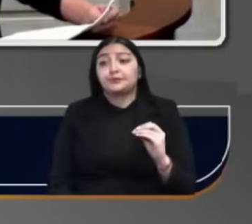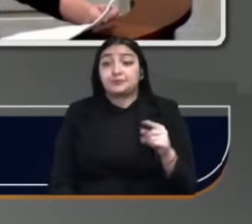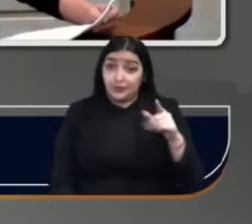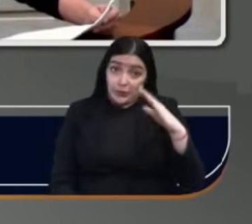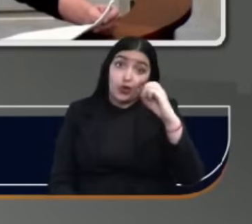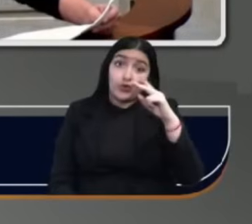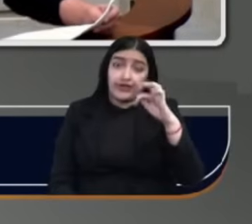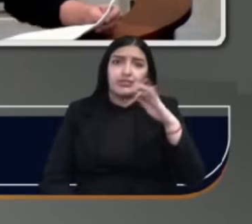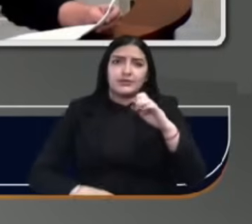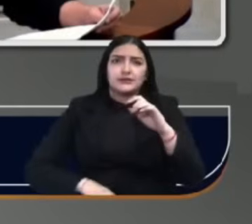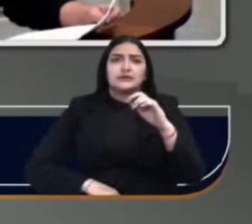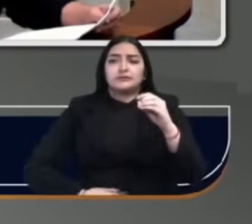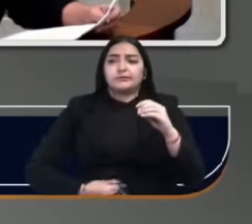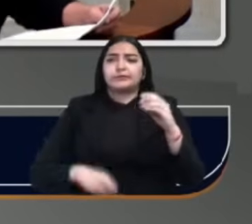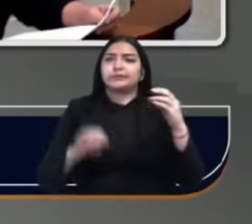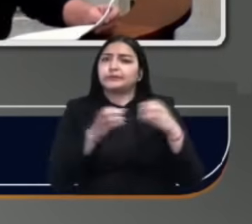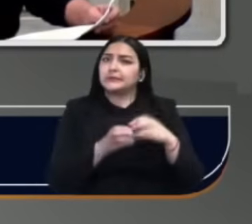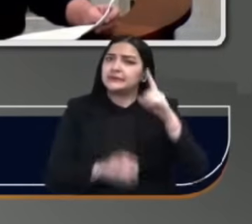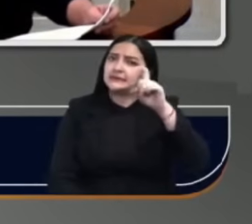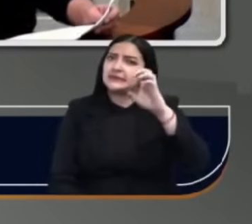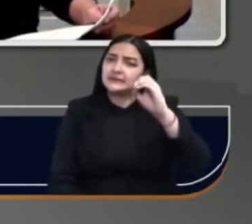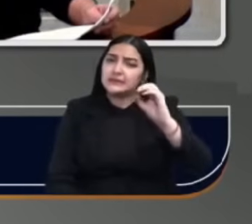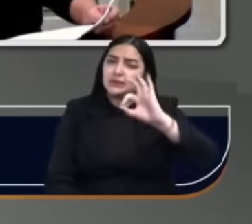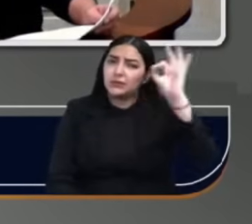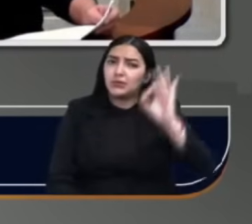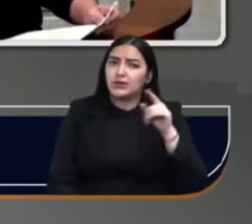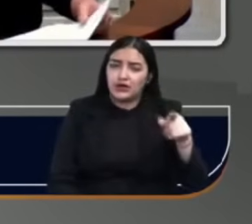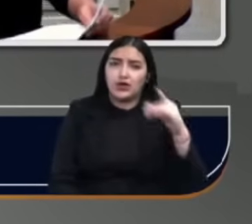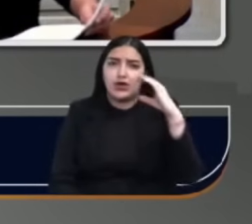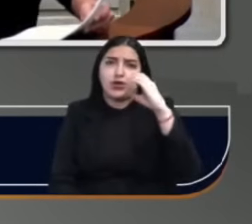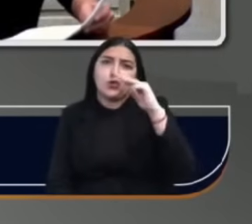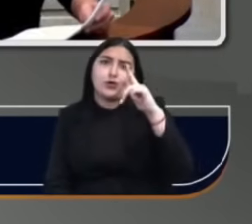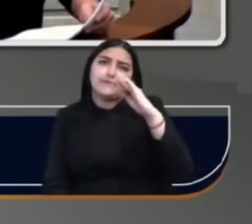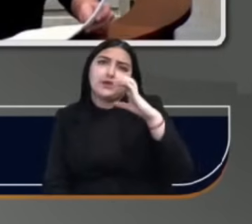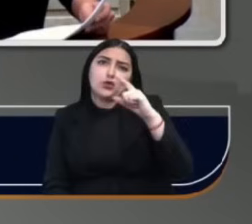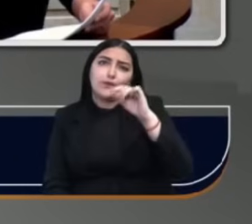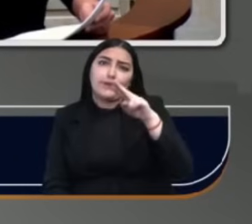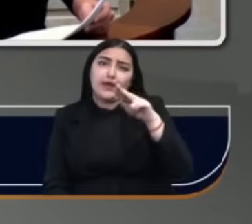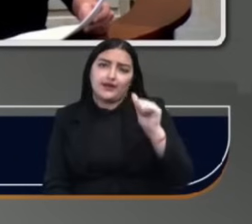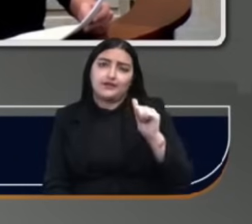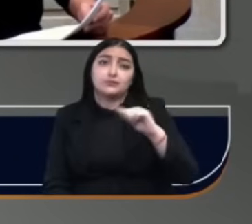Coviandes está conformada 60% por Corfi Colombiana y